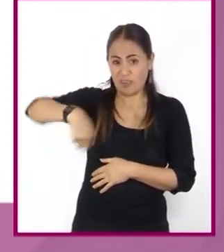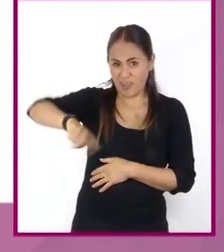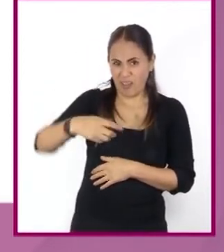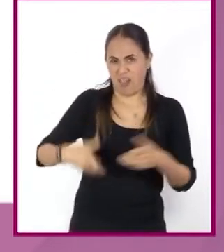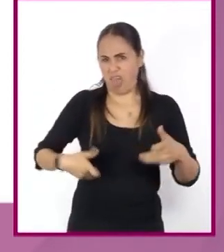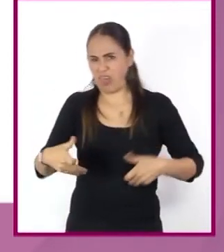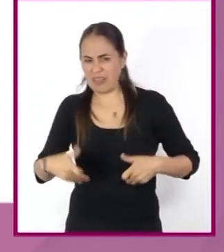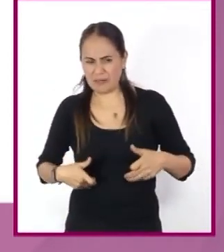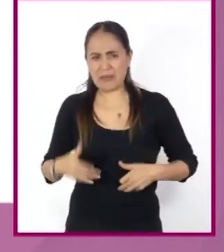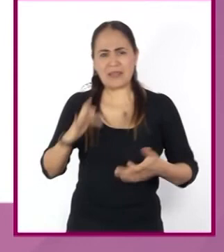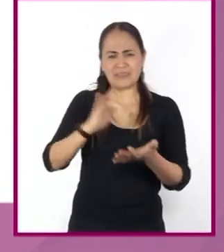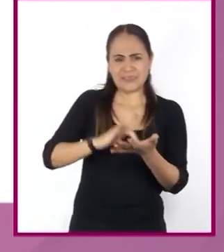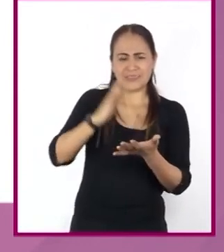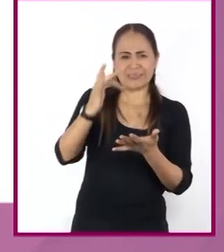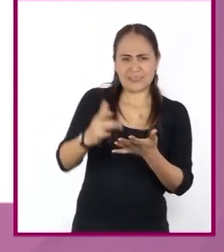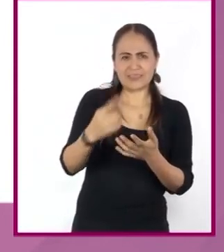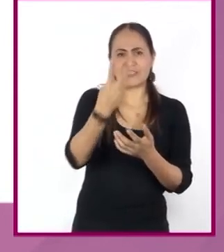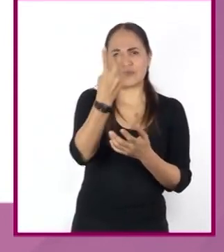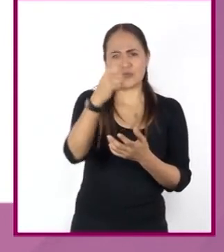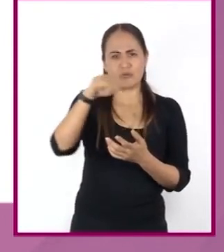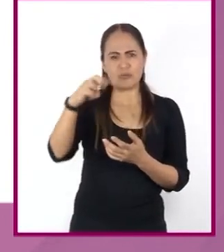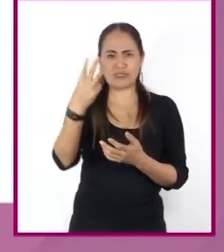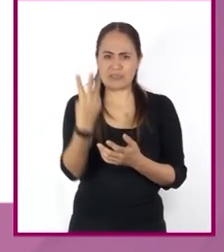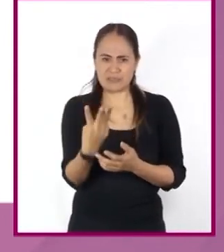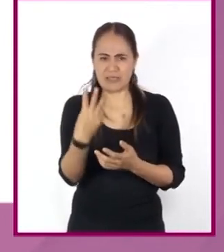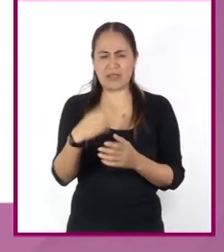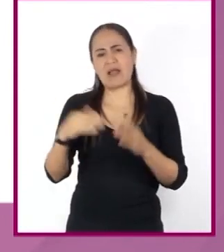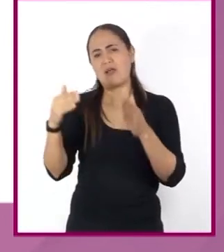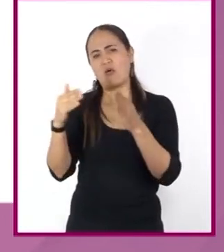logró reducir en 2/3 partes las